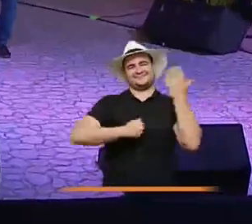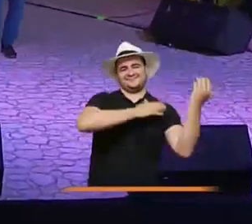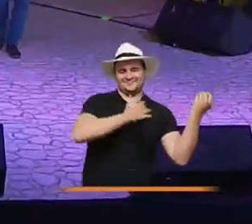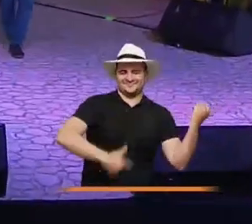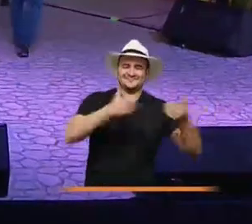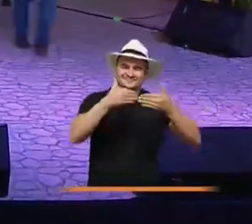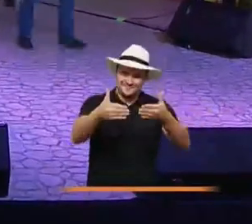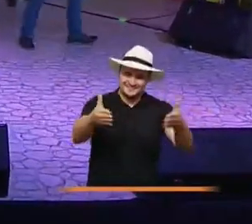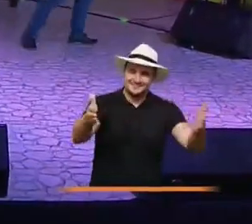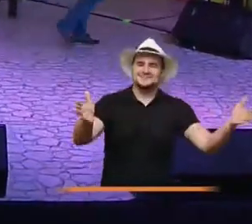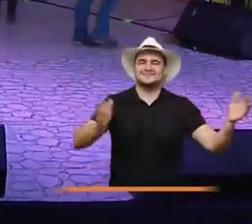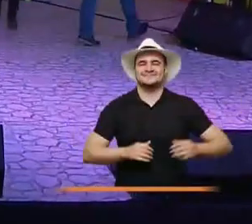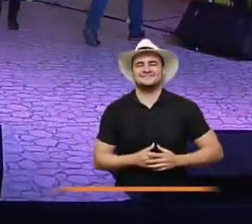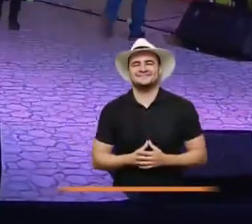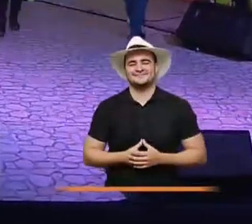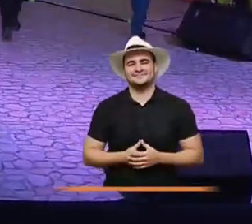compañero